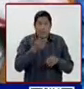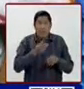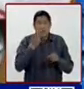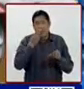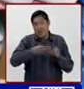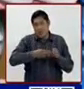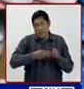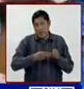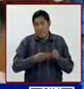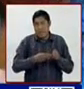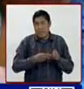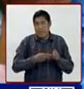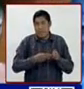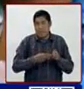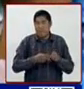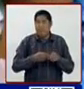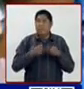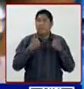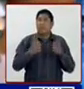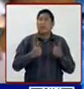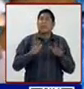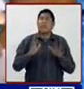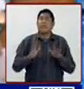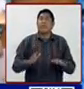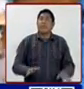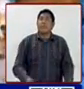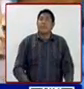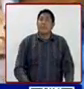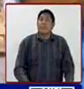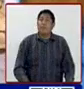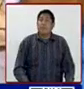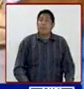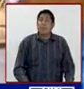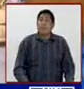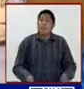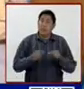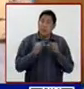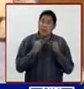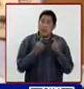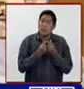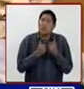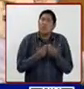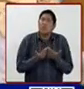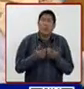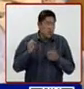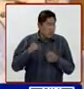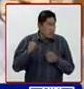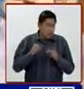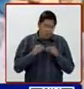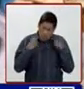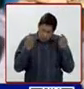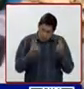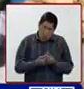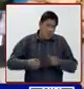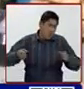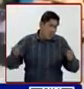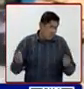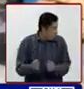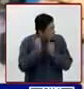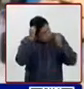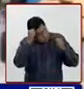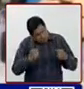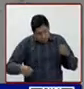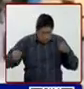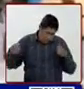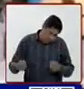al surtidor. Al surtidor, muy bien. El Federico Rojo. ¿Con grupos, con banda, con todo? Sí, con grupo, con